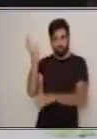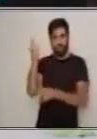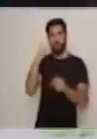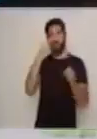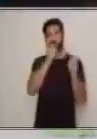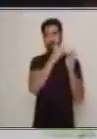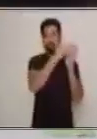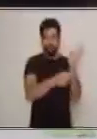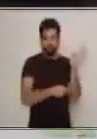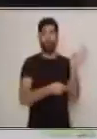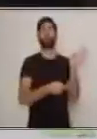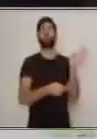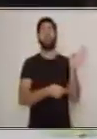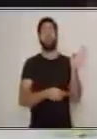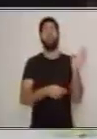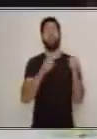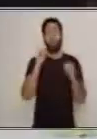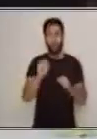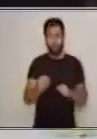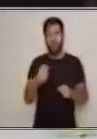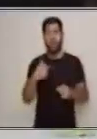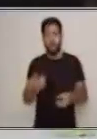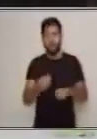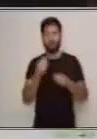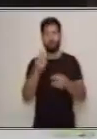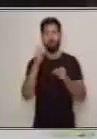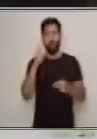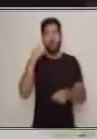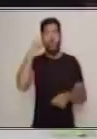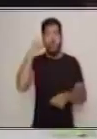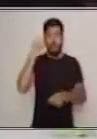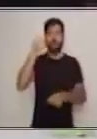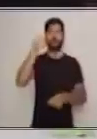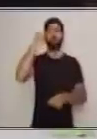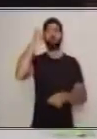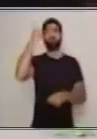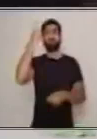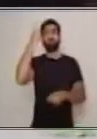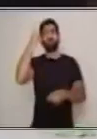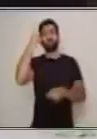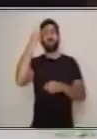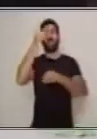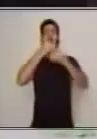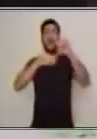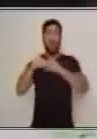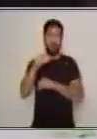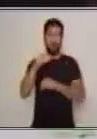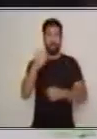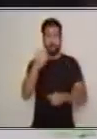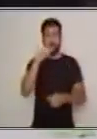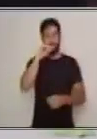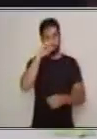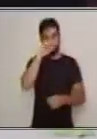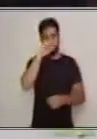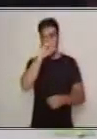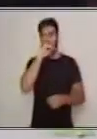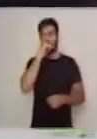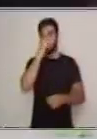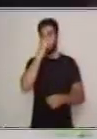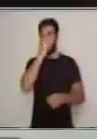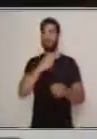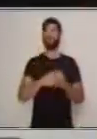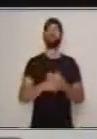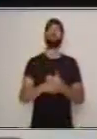vayas a exponer pueda cambiar el pensamiento y el actuar de tu público. ¿Y qué es